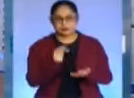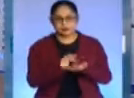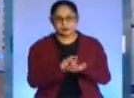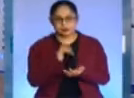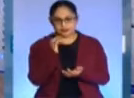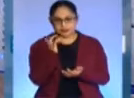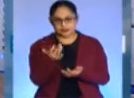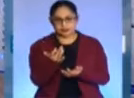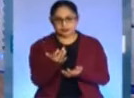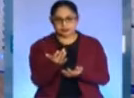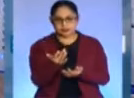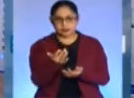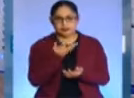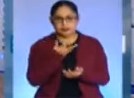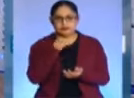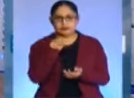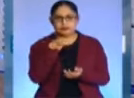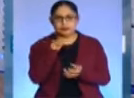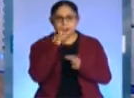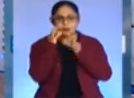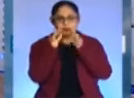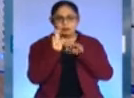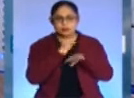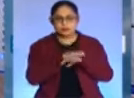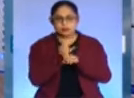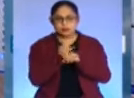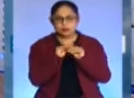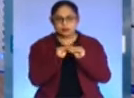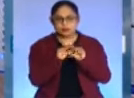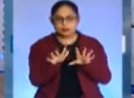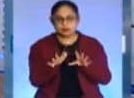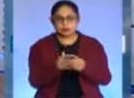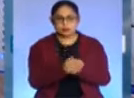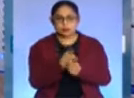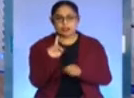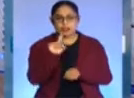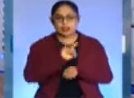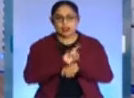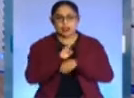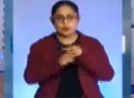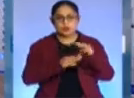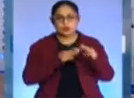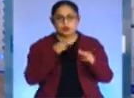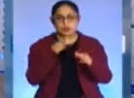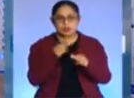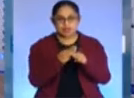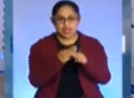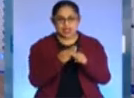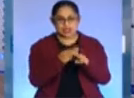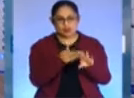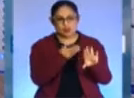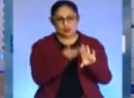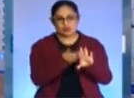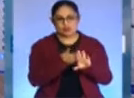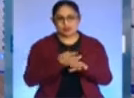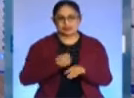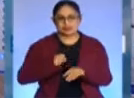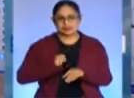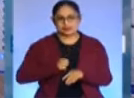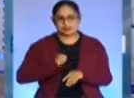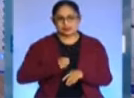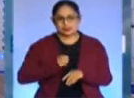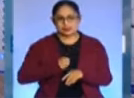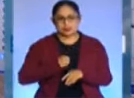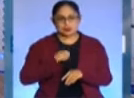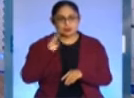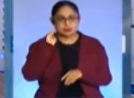Gracias por continuar con nosotros en SM Noticias. Tenemos más información. En el marco del Día Mundial de la Lucha contra el SIDA, en Michoacán se